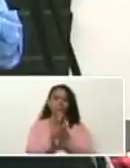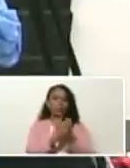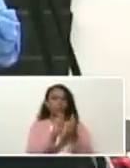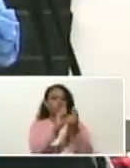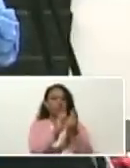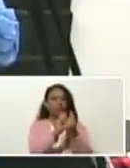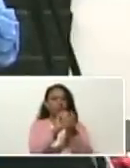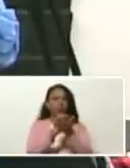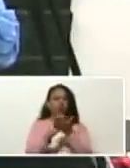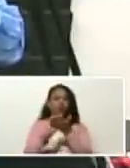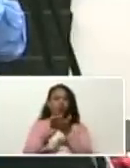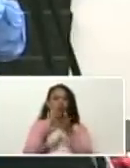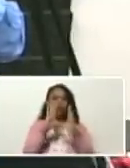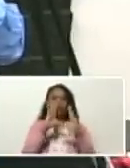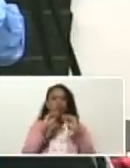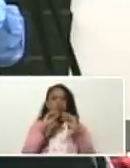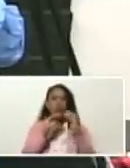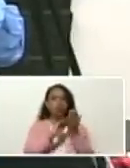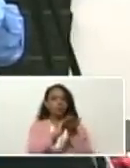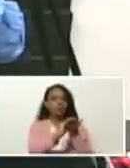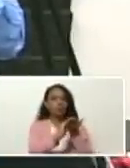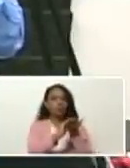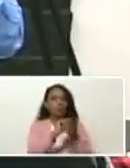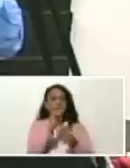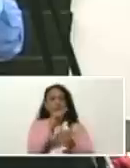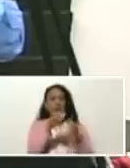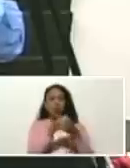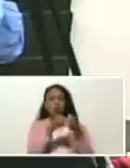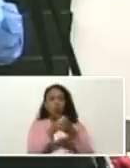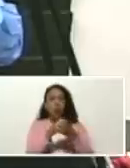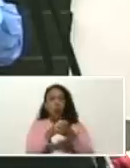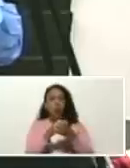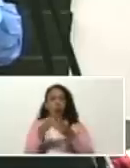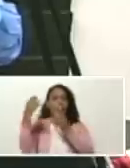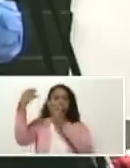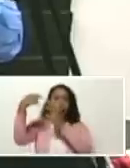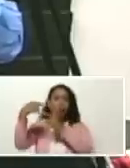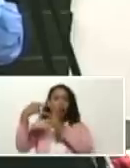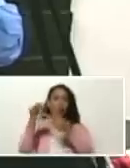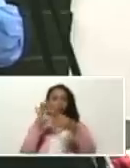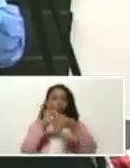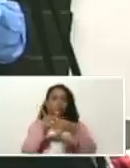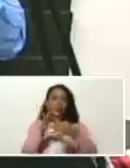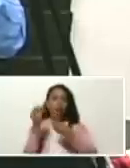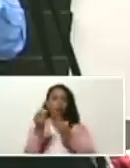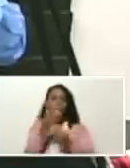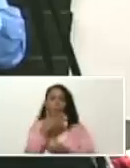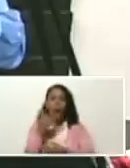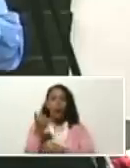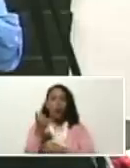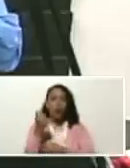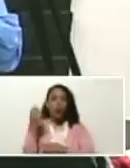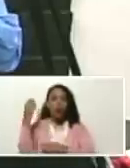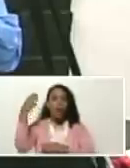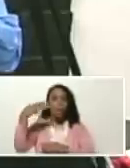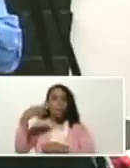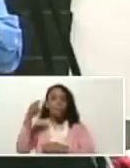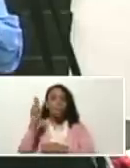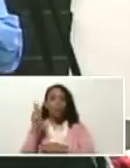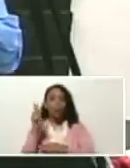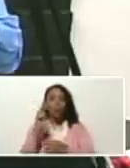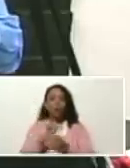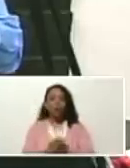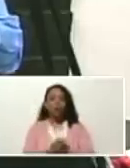todos este sector de la plataforma unitaria mejor conocido como la pu